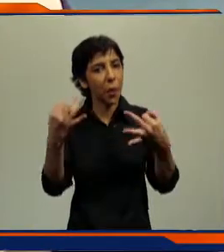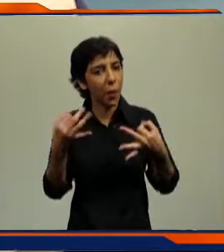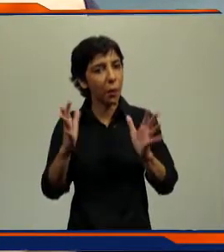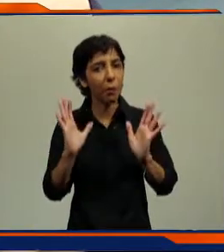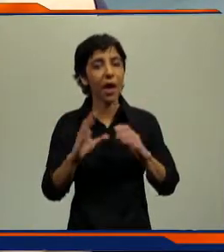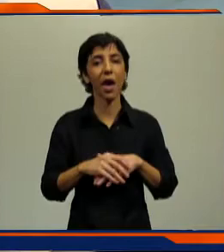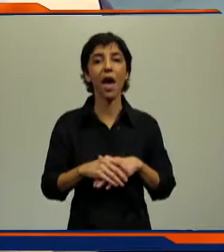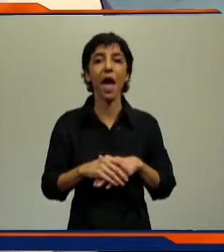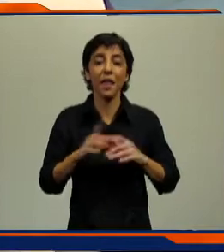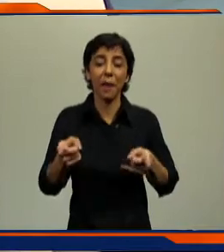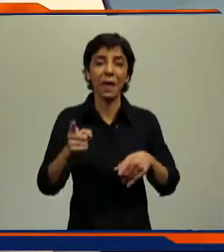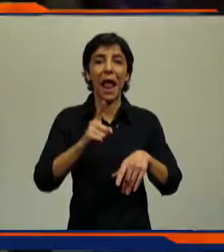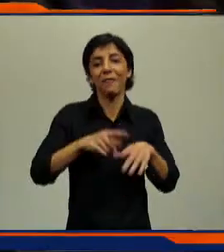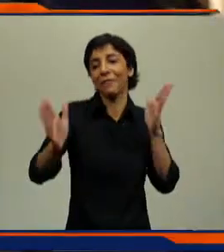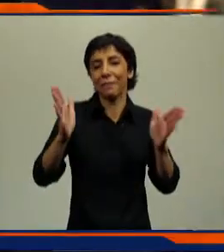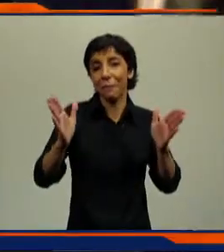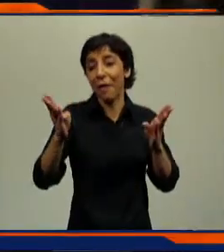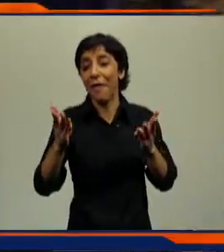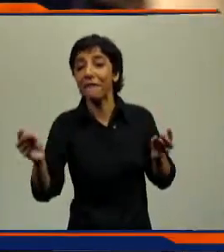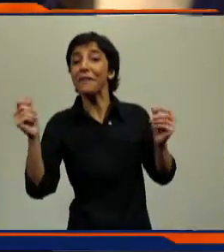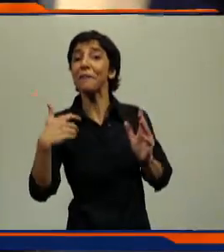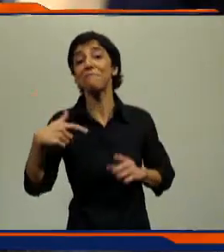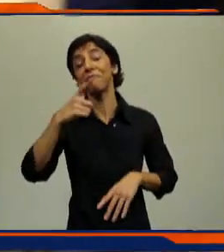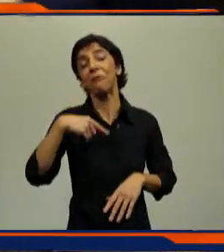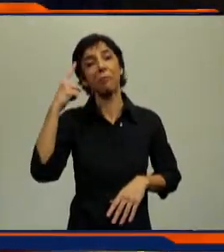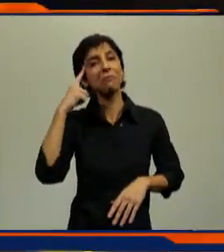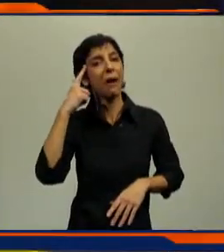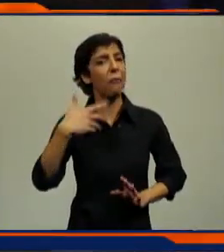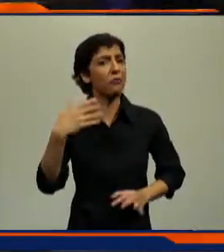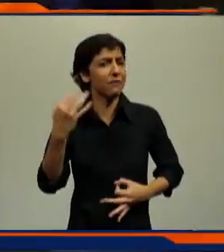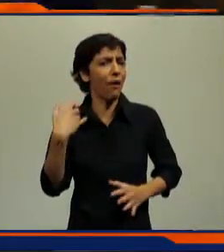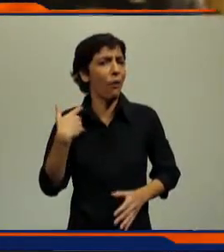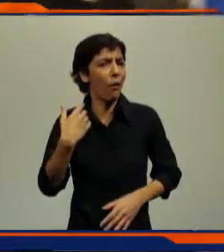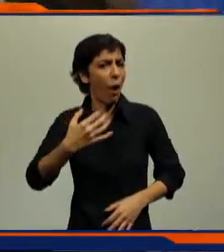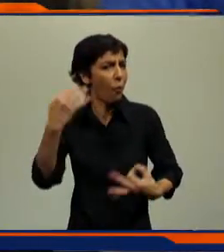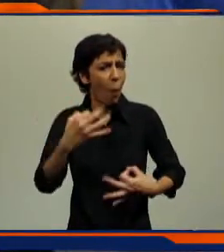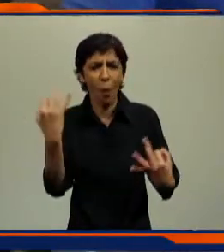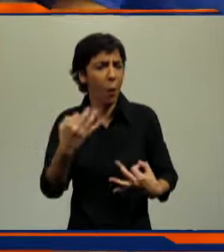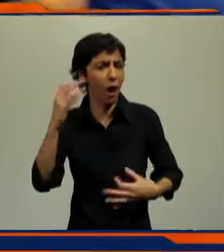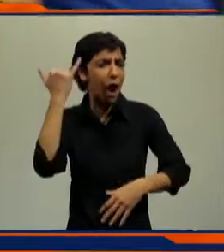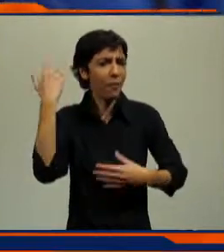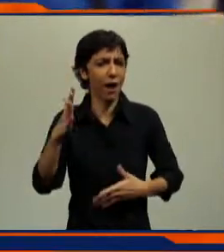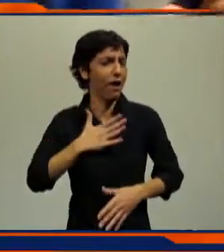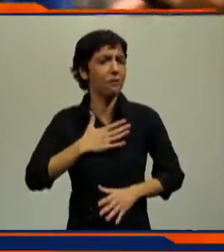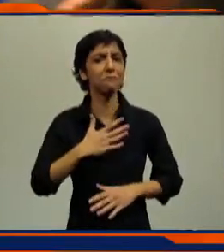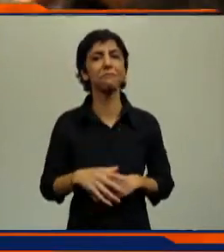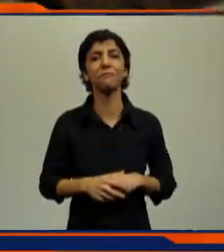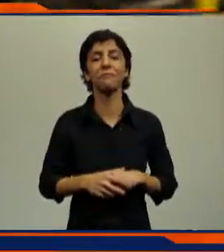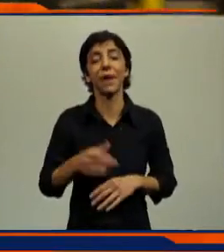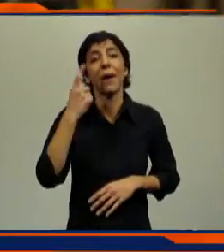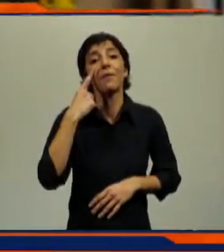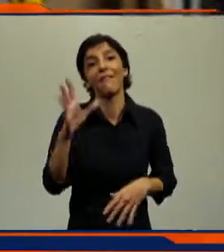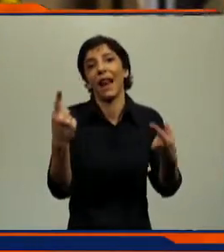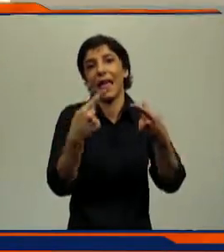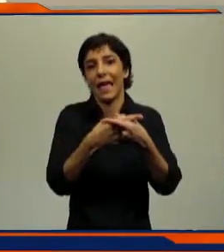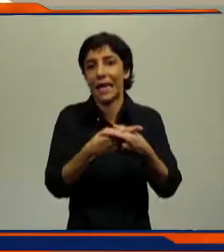de la temporada, así que esperamos lo mejor. El primer partido fundamental, hay que vencer al